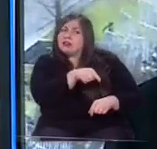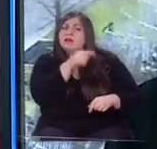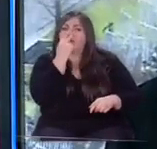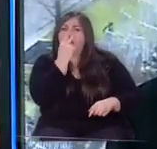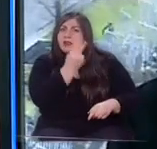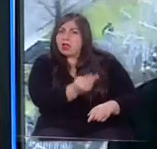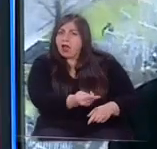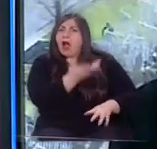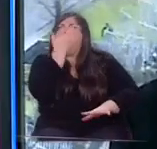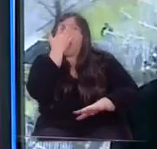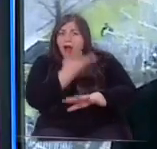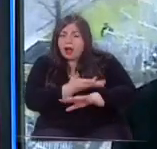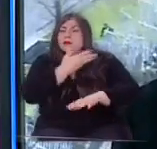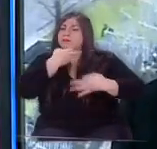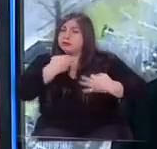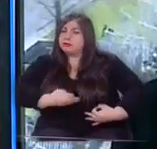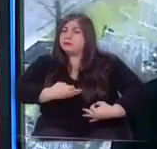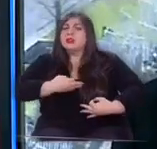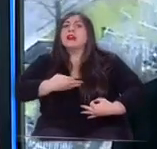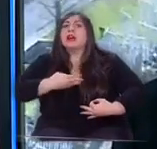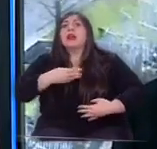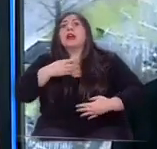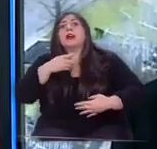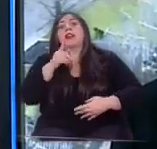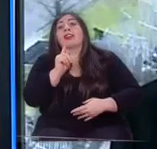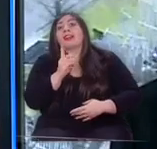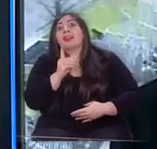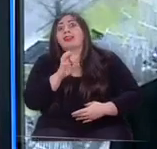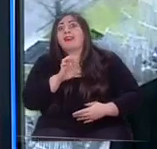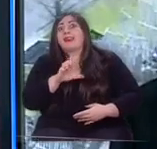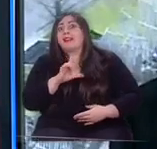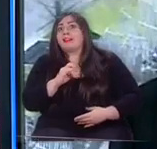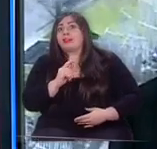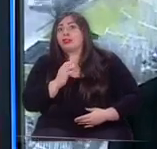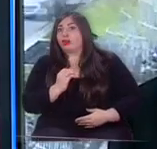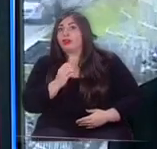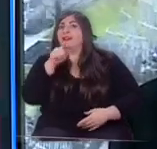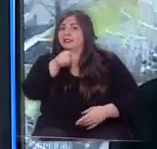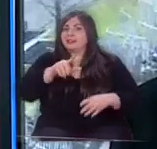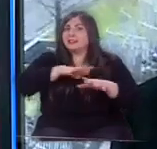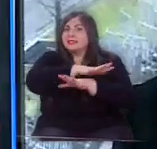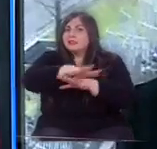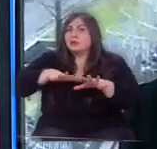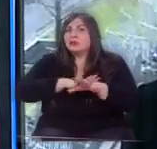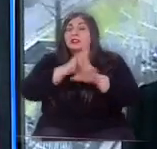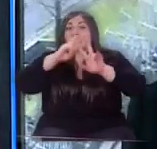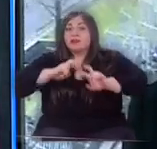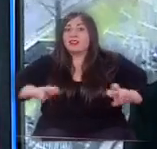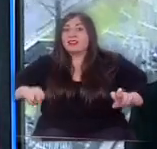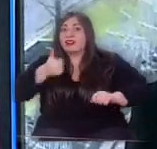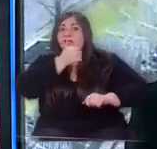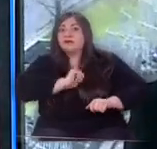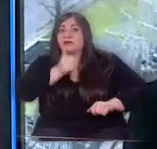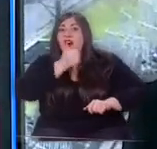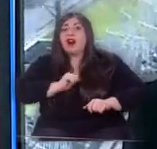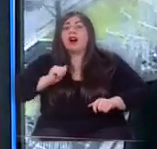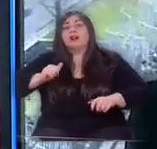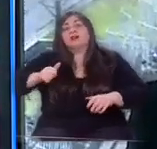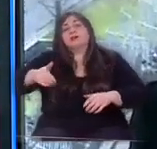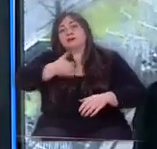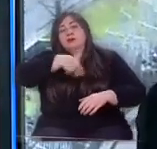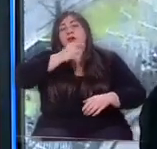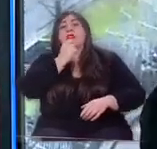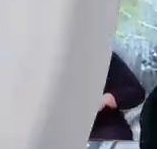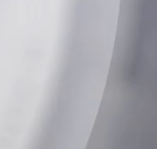efectivamente hay delitos en estas situaciones. Por lo tanto, una situación que tiene que investigar si nosotros hemos presentado una